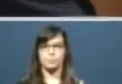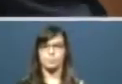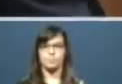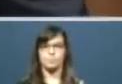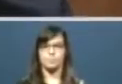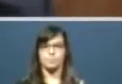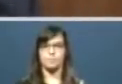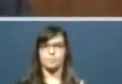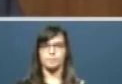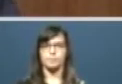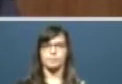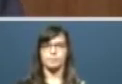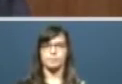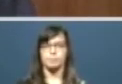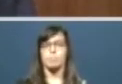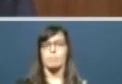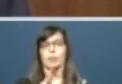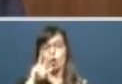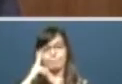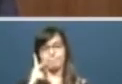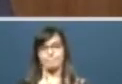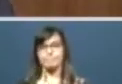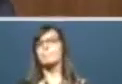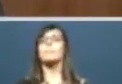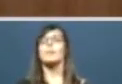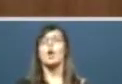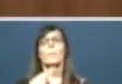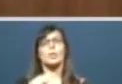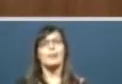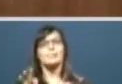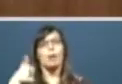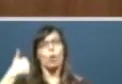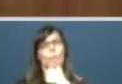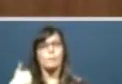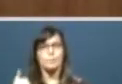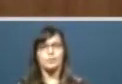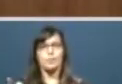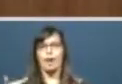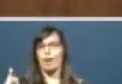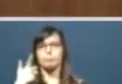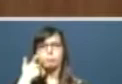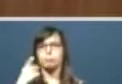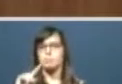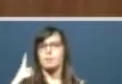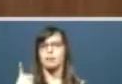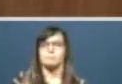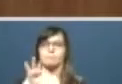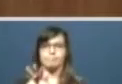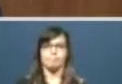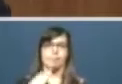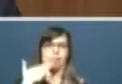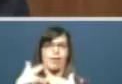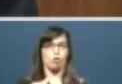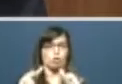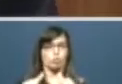entrando en las políticas de competitividad sus líneas maestras también se comparten a través del diálogo social el